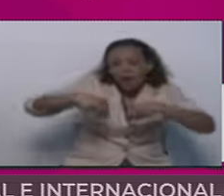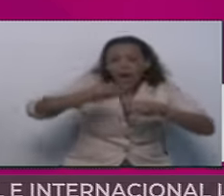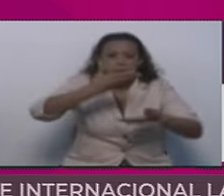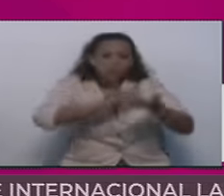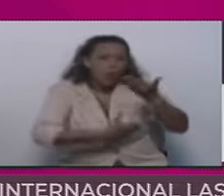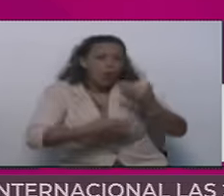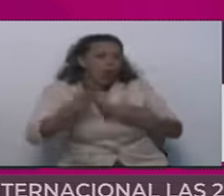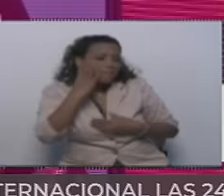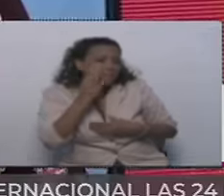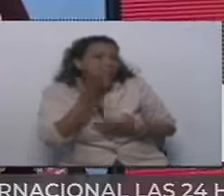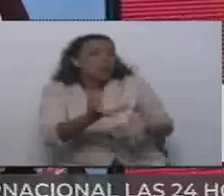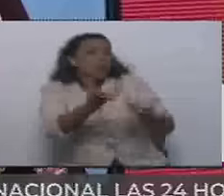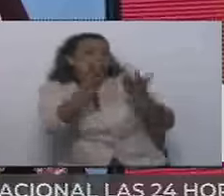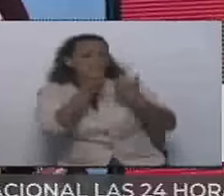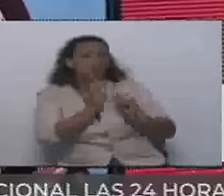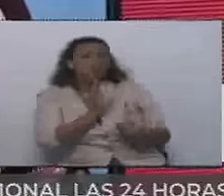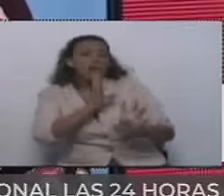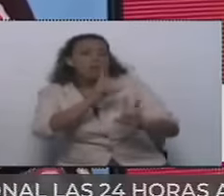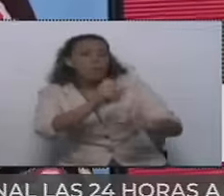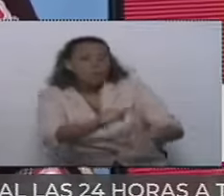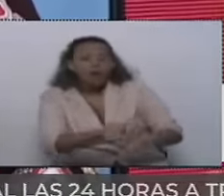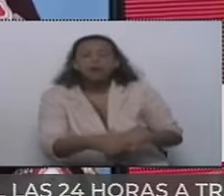experiencias, saberes,